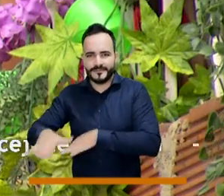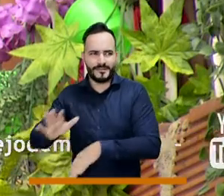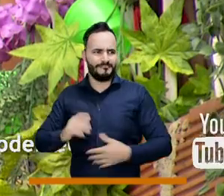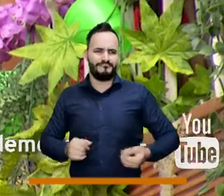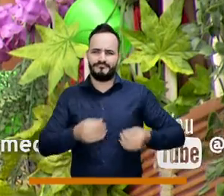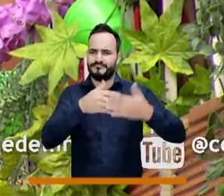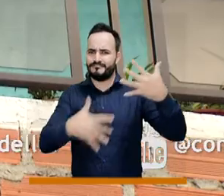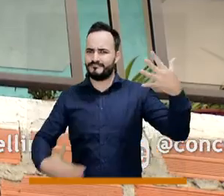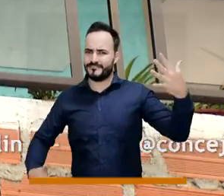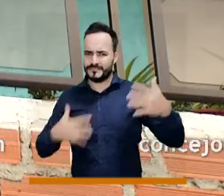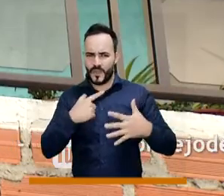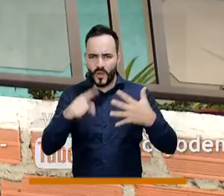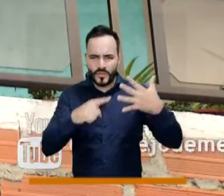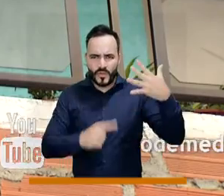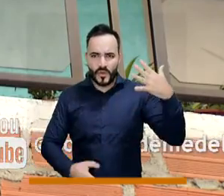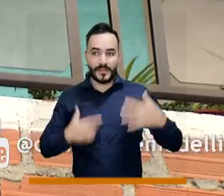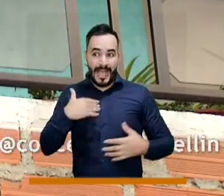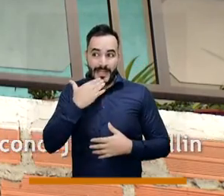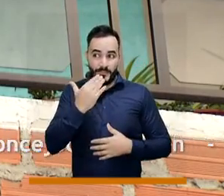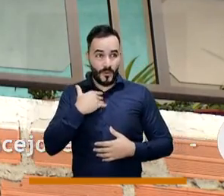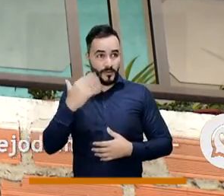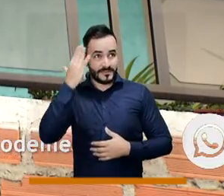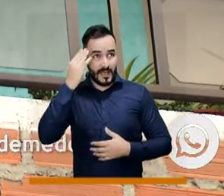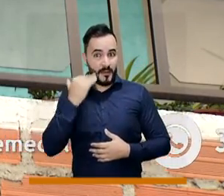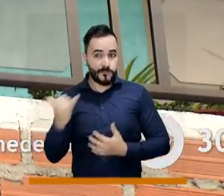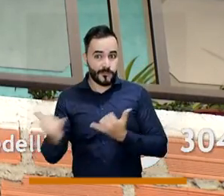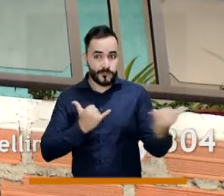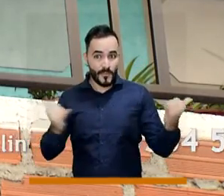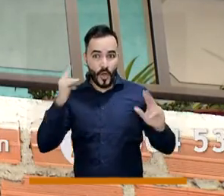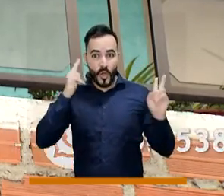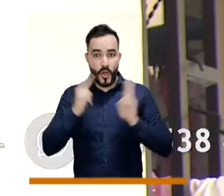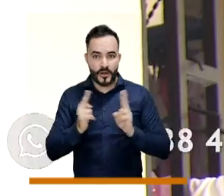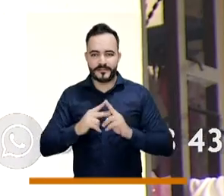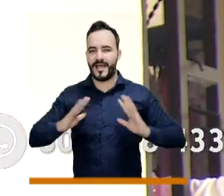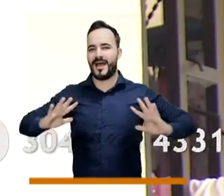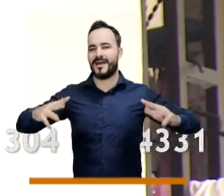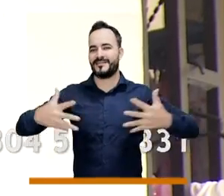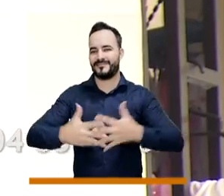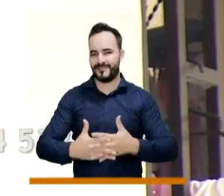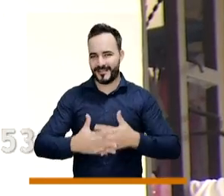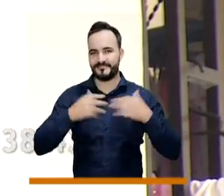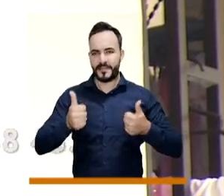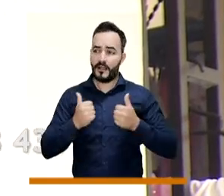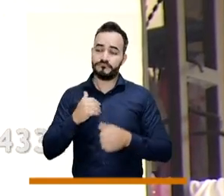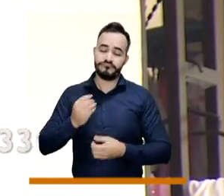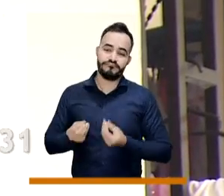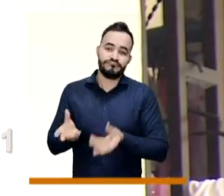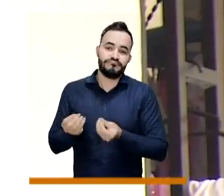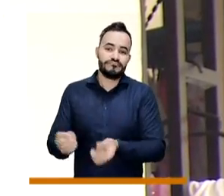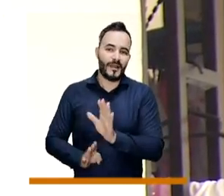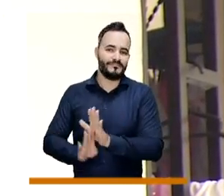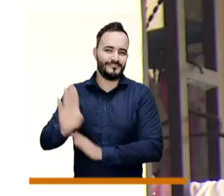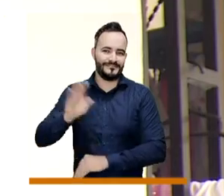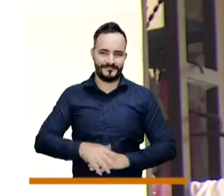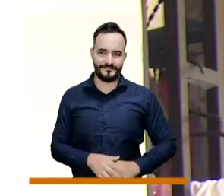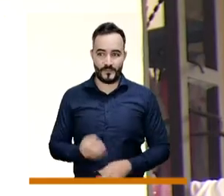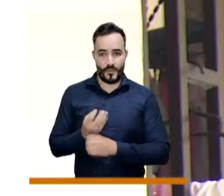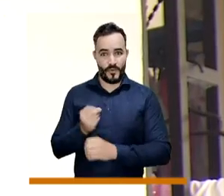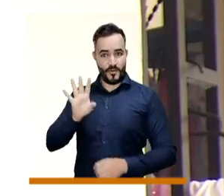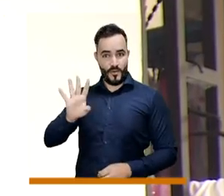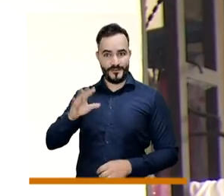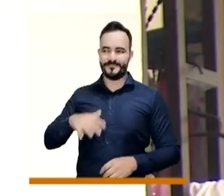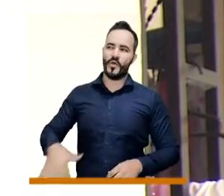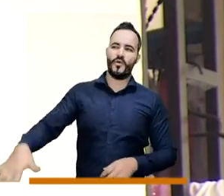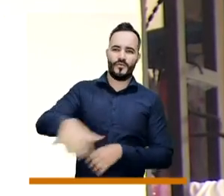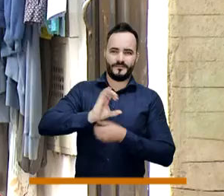reconoce como ser humano y tiene esas necesidades, las articula con el otro. Ahí es donde se da el desarrollo colectivo dentro de las comunidades. Acá la Comuna 4